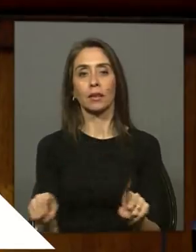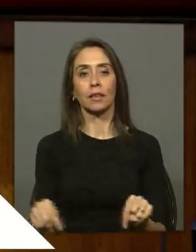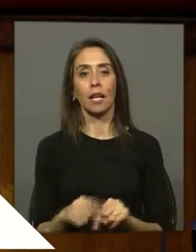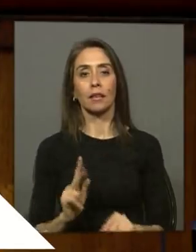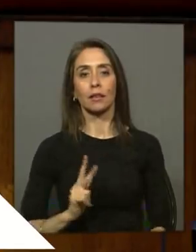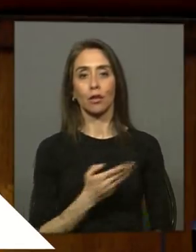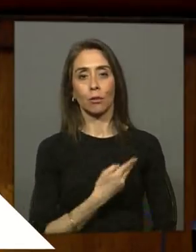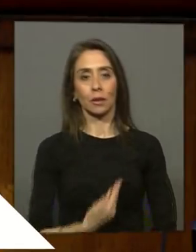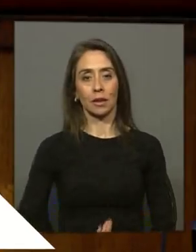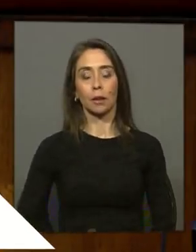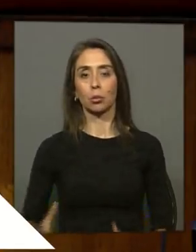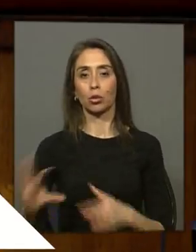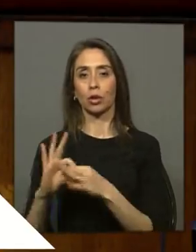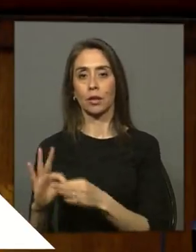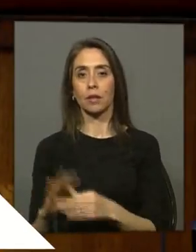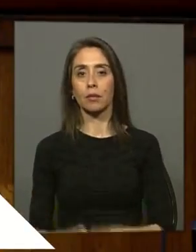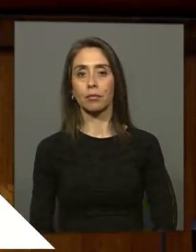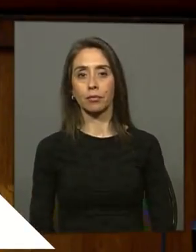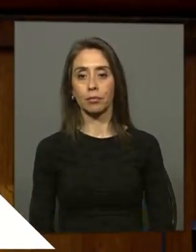señor presidente te he dicho muchas gracias